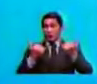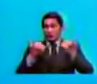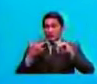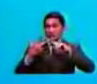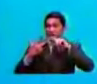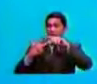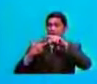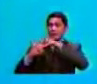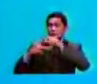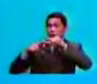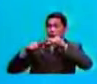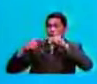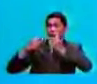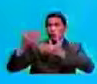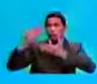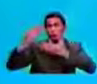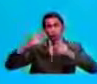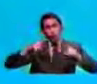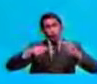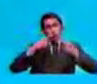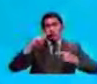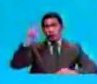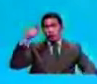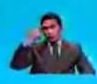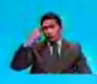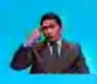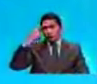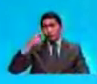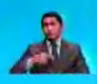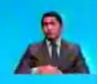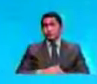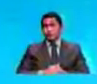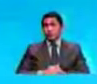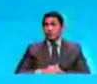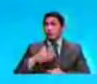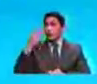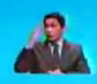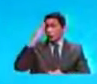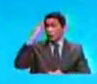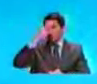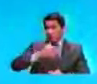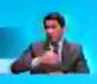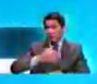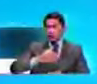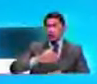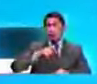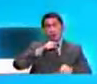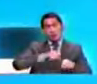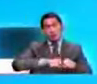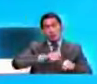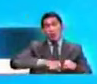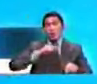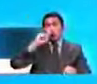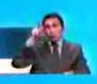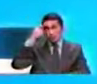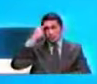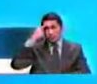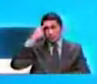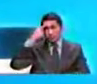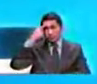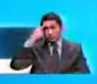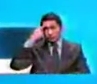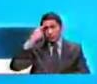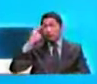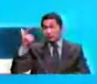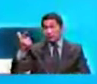Por temas electorales, la consigna es atacar, destruir al gobierno y evitar cualquier posibilidad, en el caso